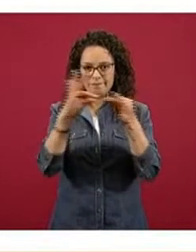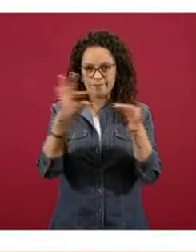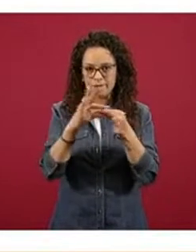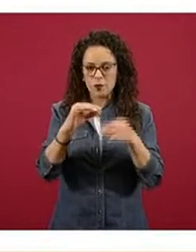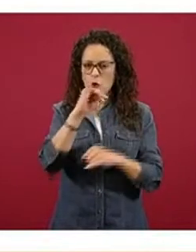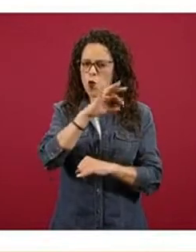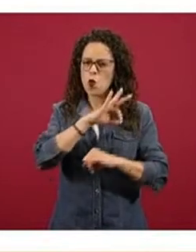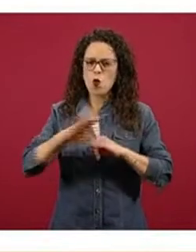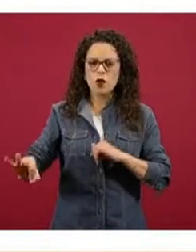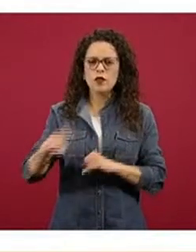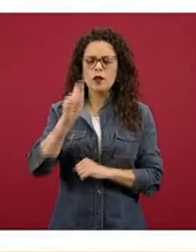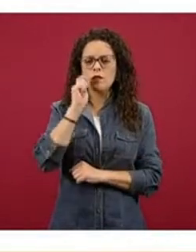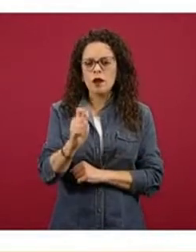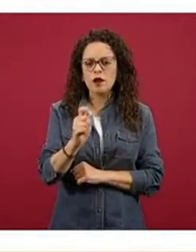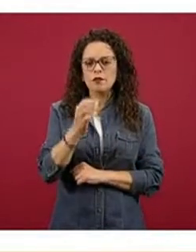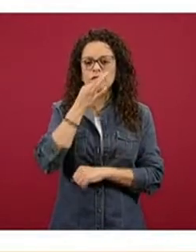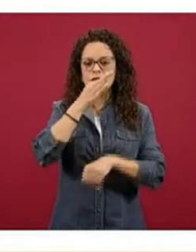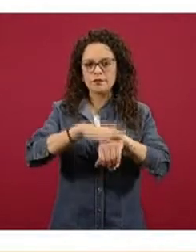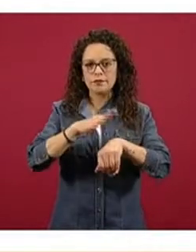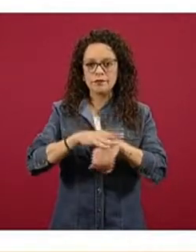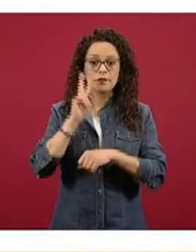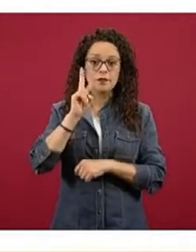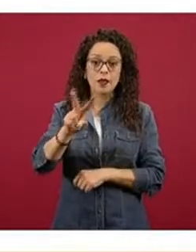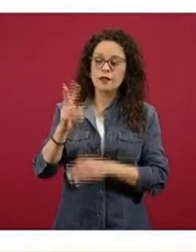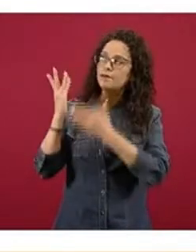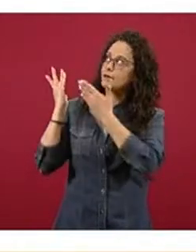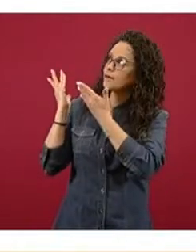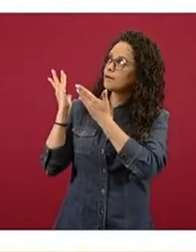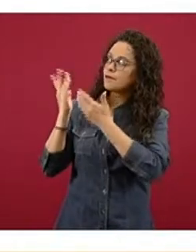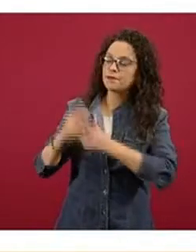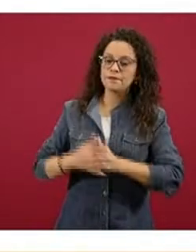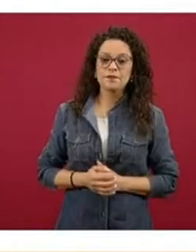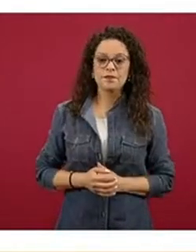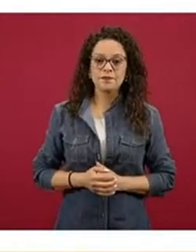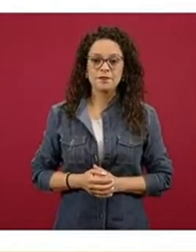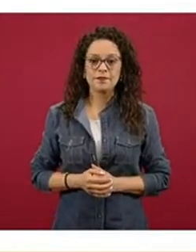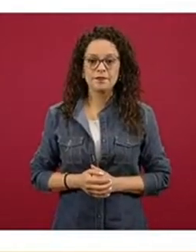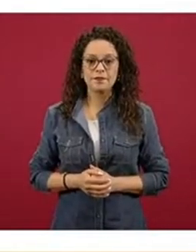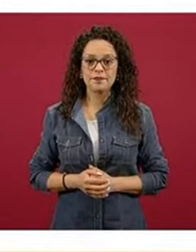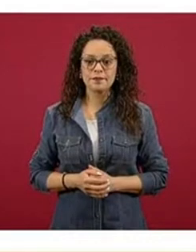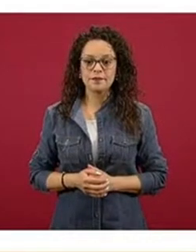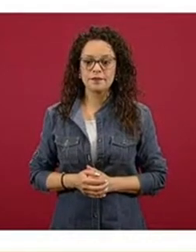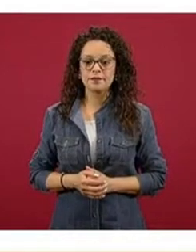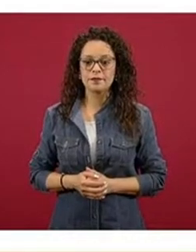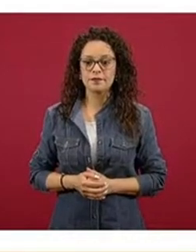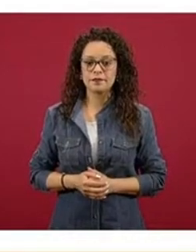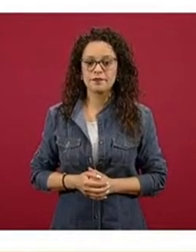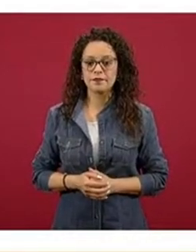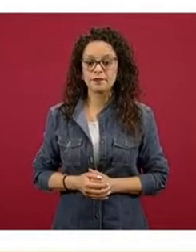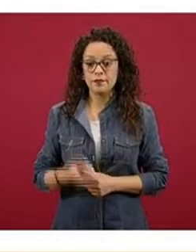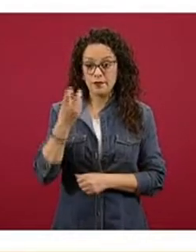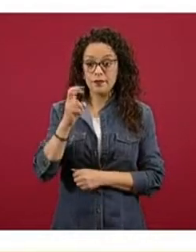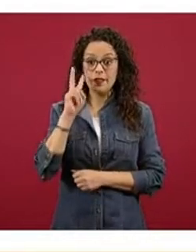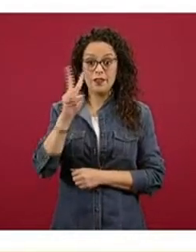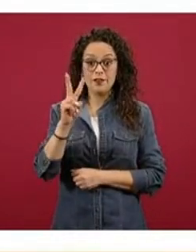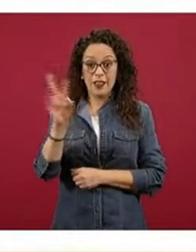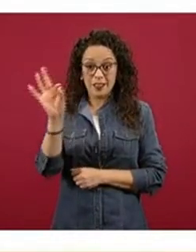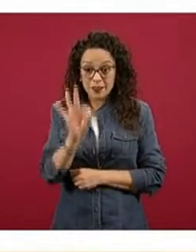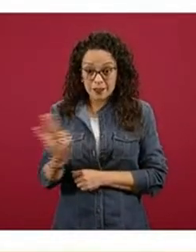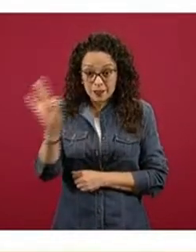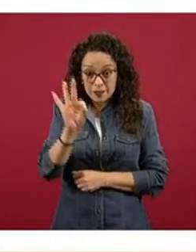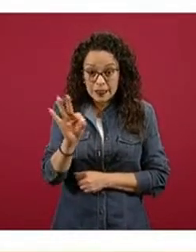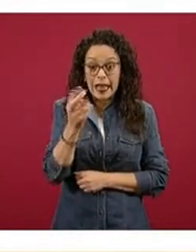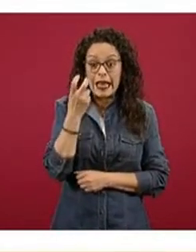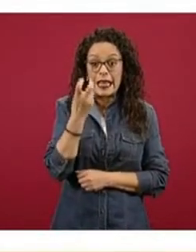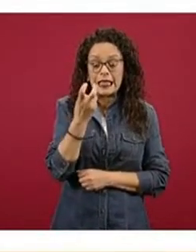mensaje: sin criaderos no hay mosquitos y sin mosquitos no hay dengue. Este es el Aedes aegypti, ustedes lo pueden ver. Es un